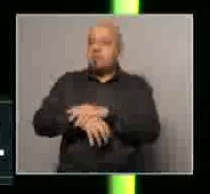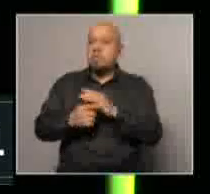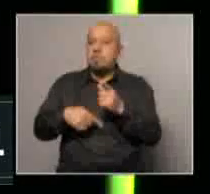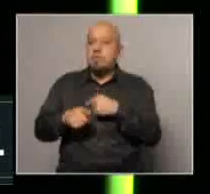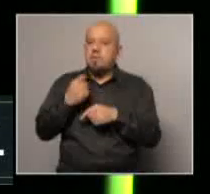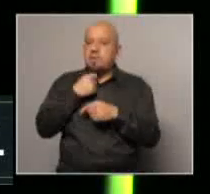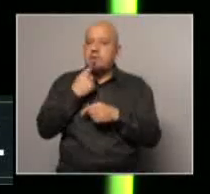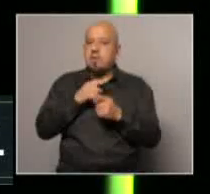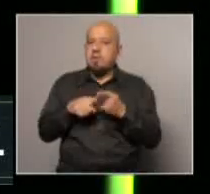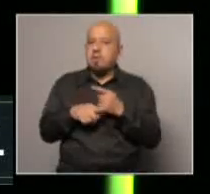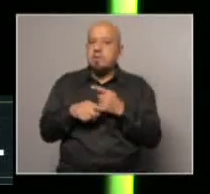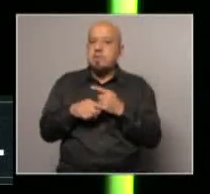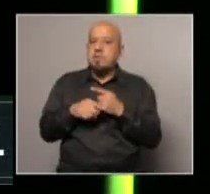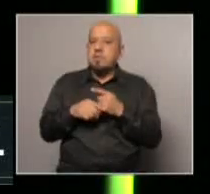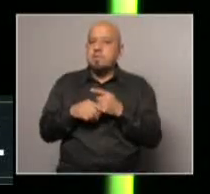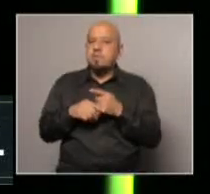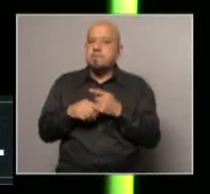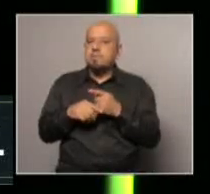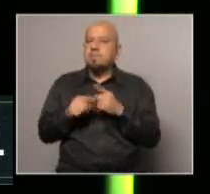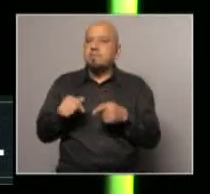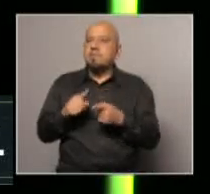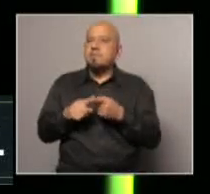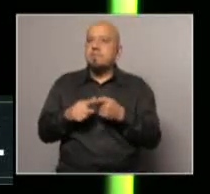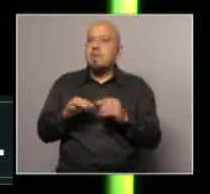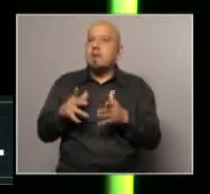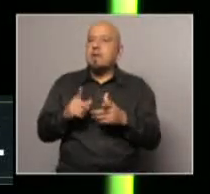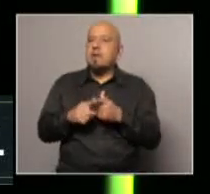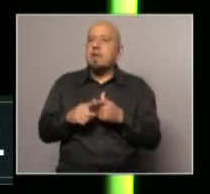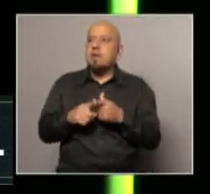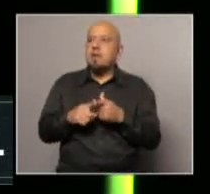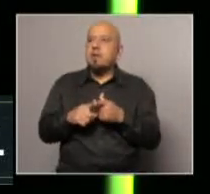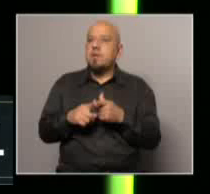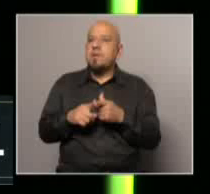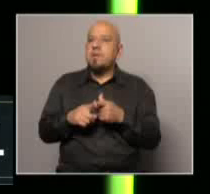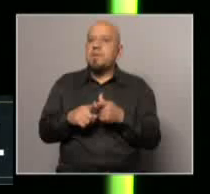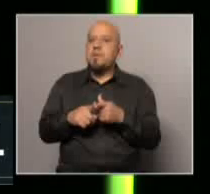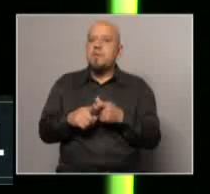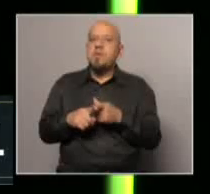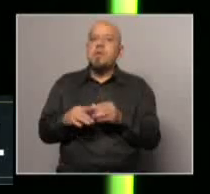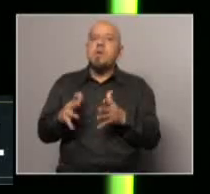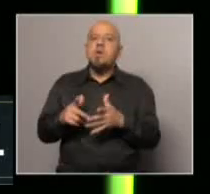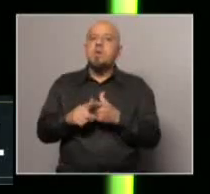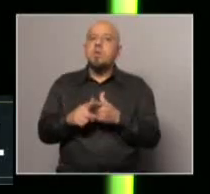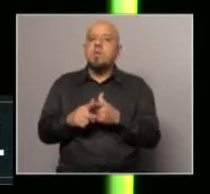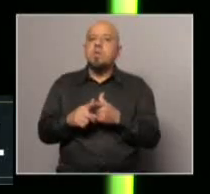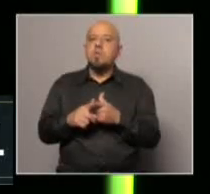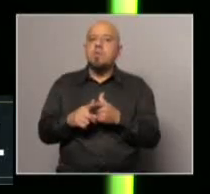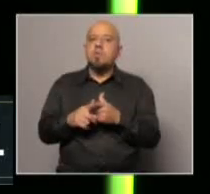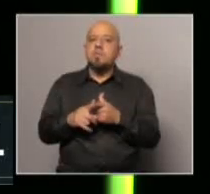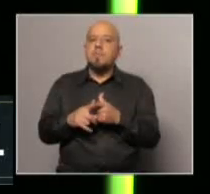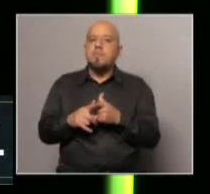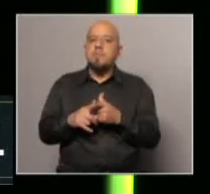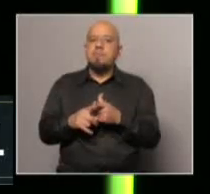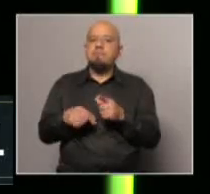pata médica que realmente coordine, bueno, a qué pacientes administrarle cada cosa. En el mundo, ¿cómo se maneja